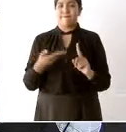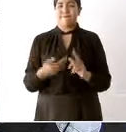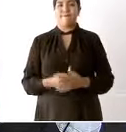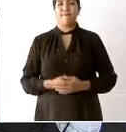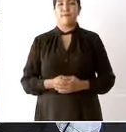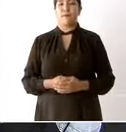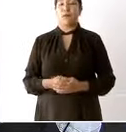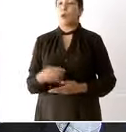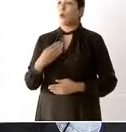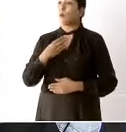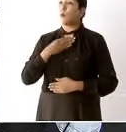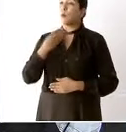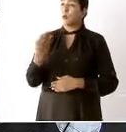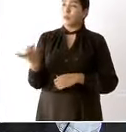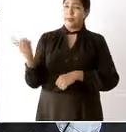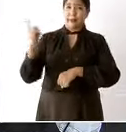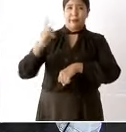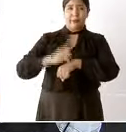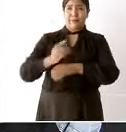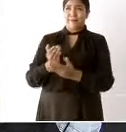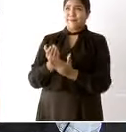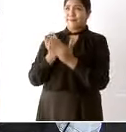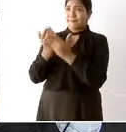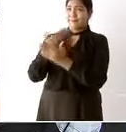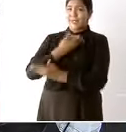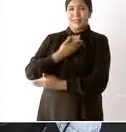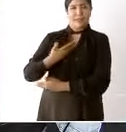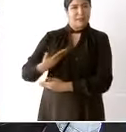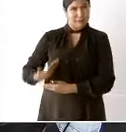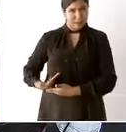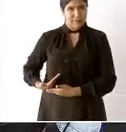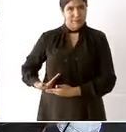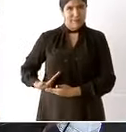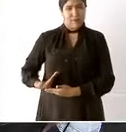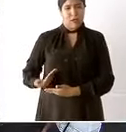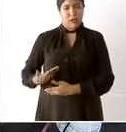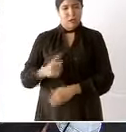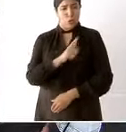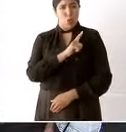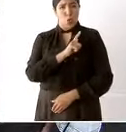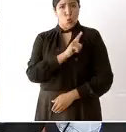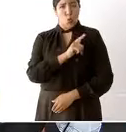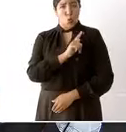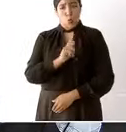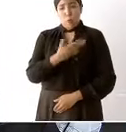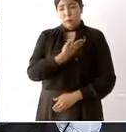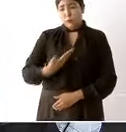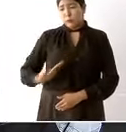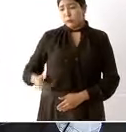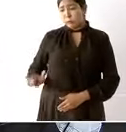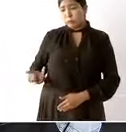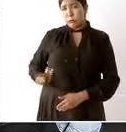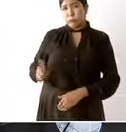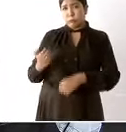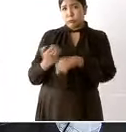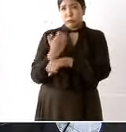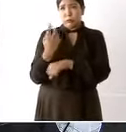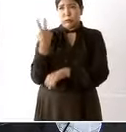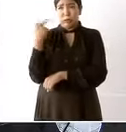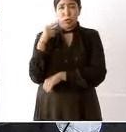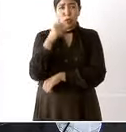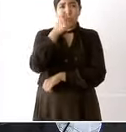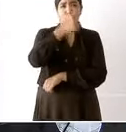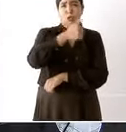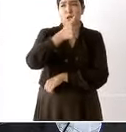Muy buenos días, señor presidente, señor gobernador del estado, funcionarios del gabinete que nos